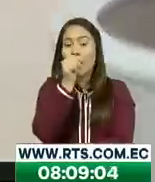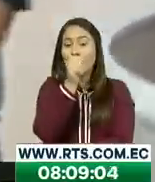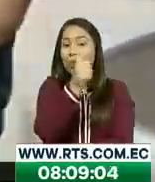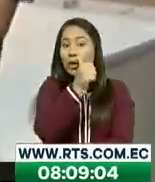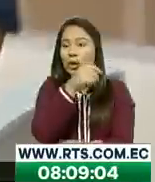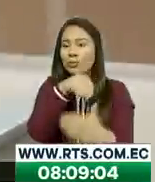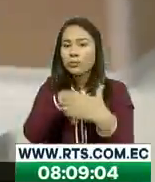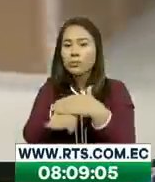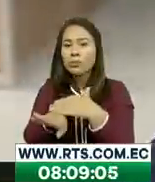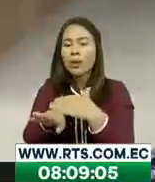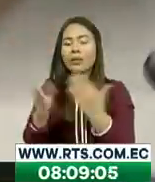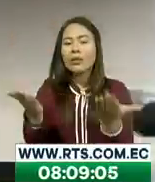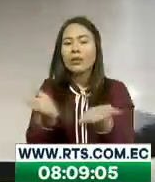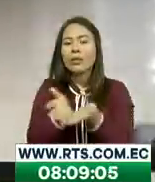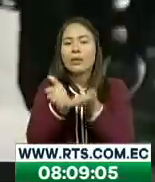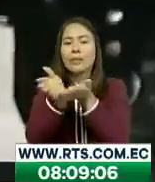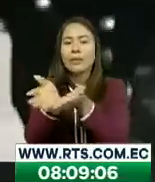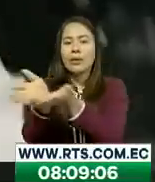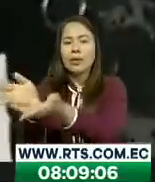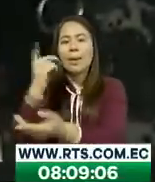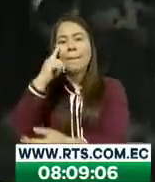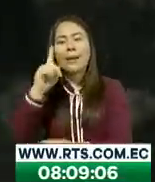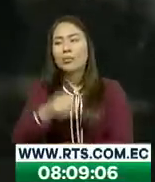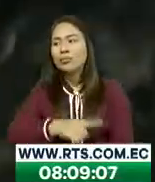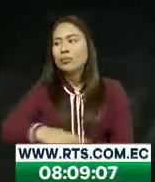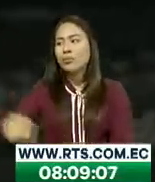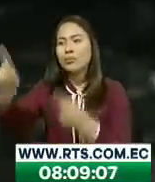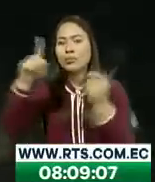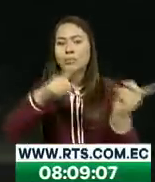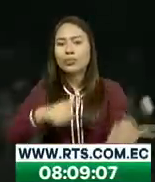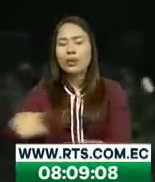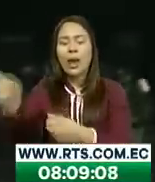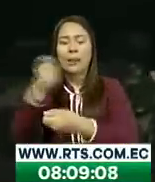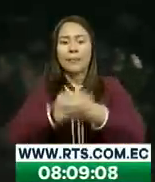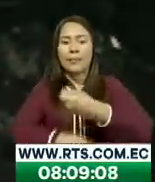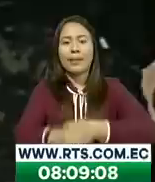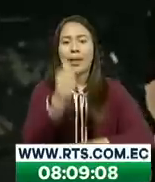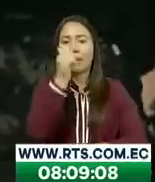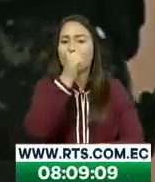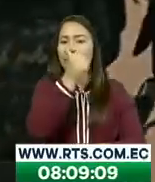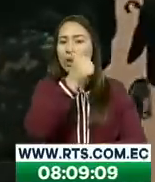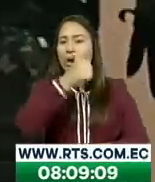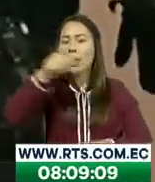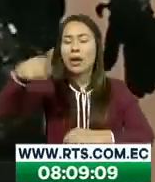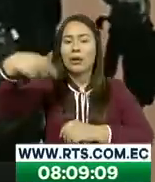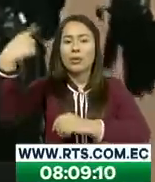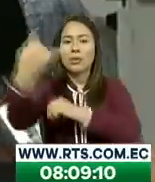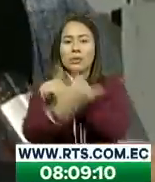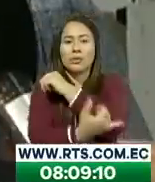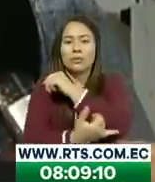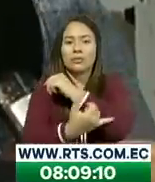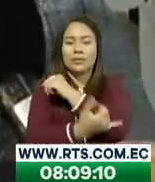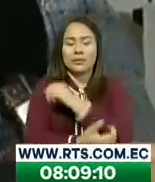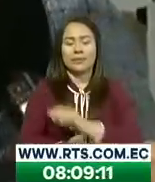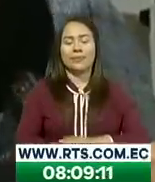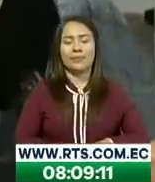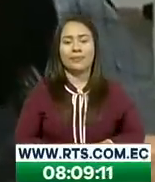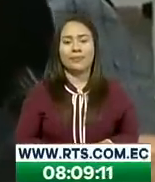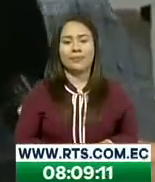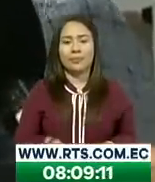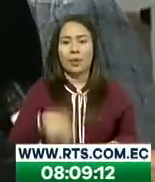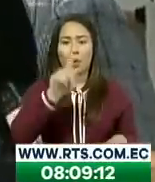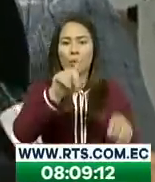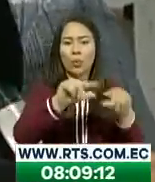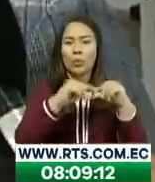de contenedores en los puertos para lograr el tráfico de sustancias sujetas a fiscalización. Una